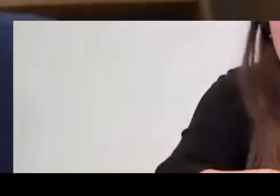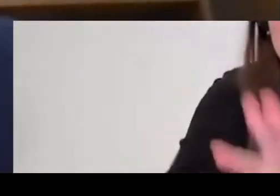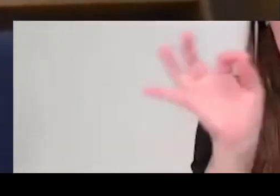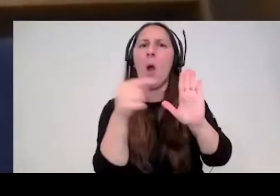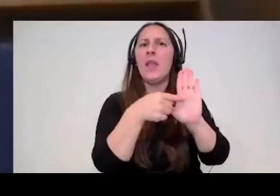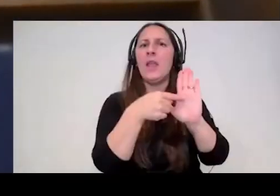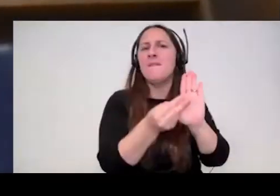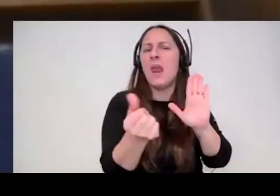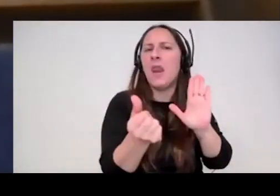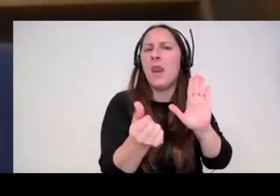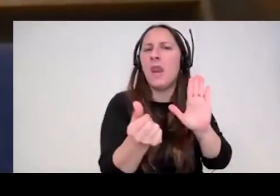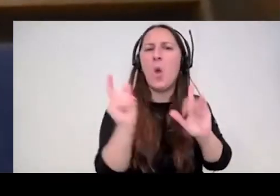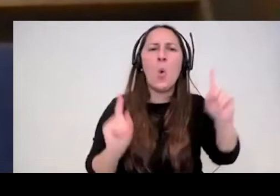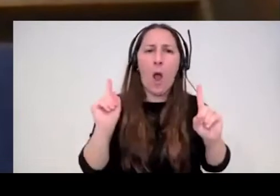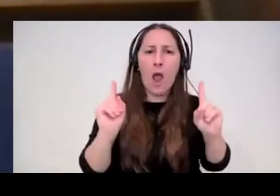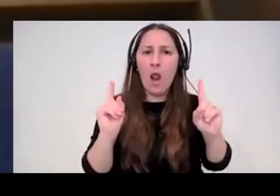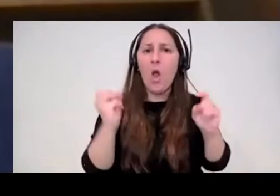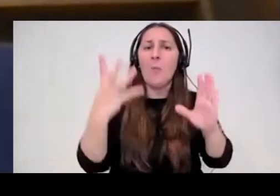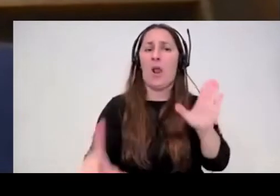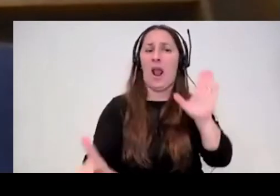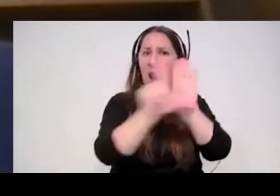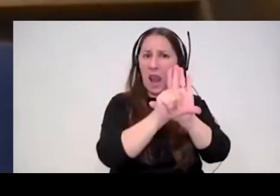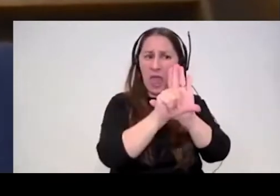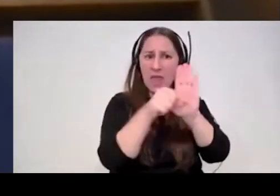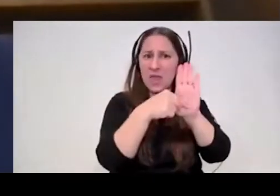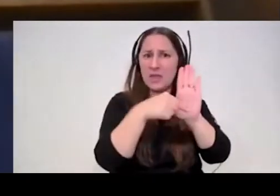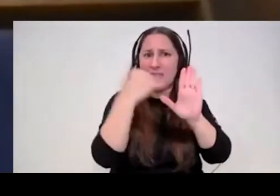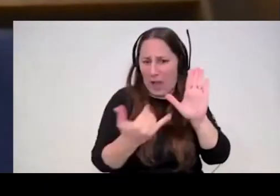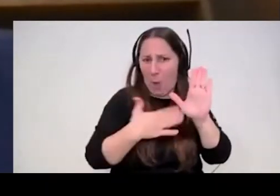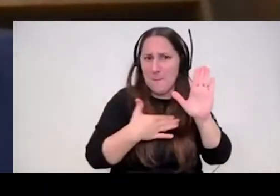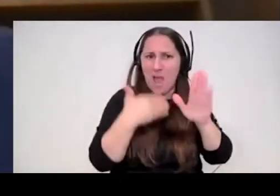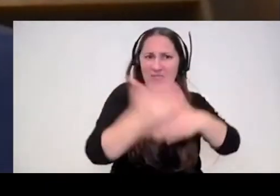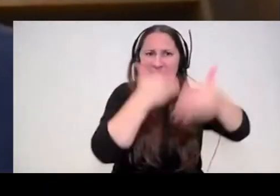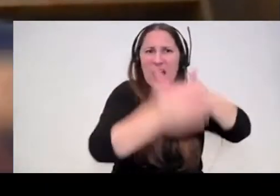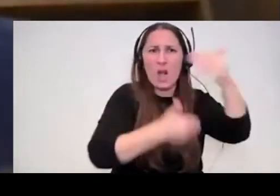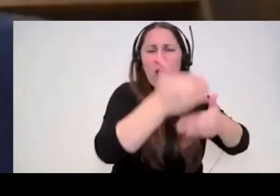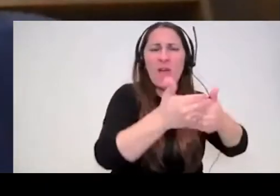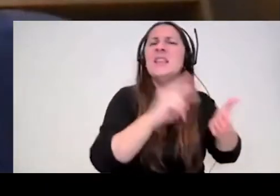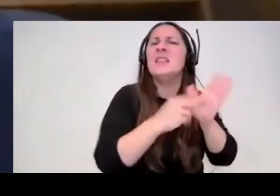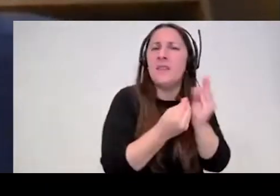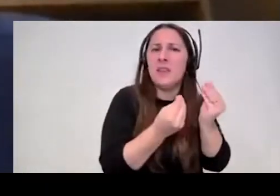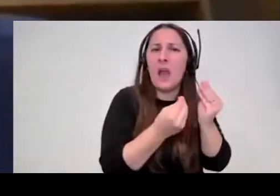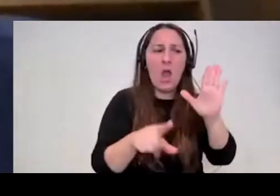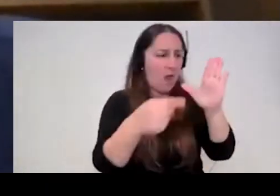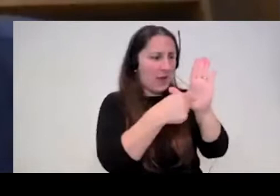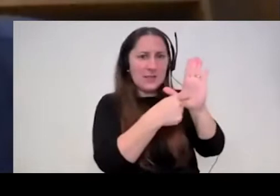Porque si yo tengo una legislación más desarrollada, ¿qué quiere decir? ¿Que si no acepto esa generalización estoy limitando